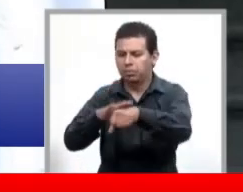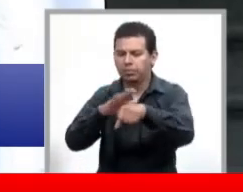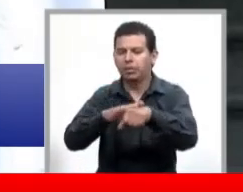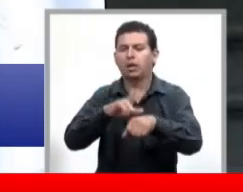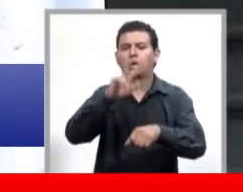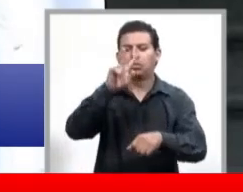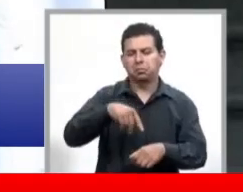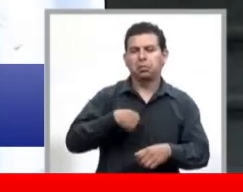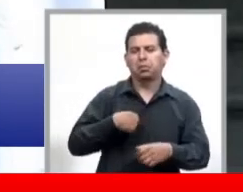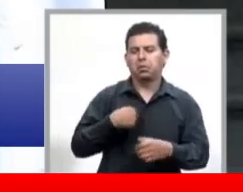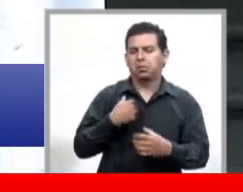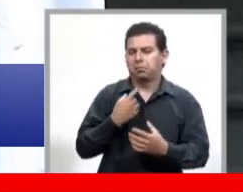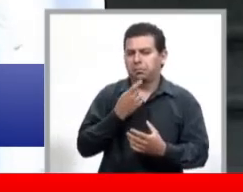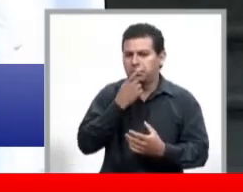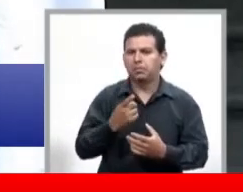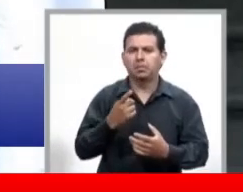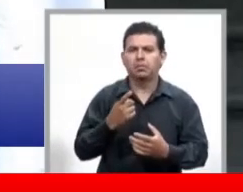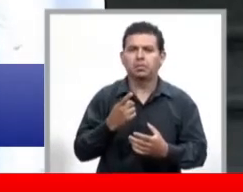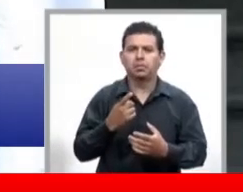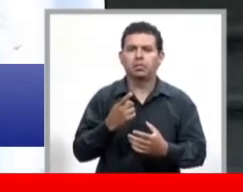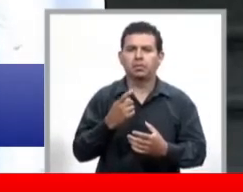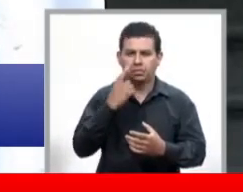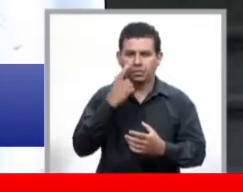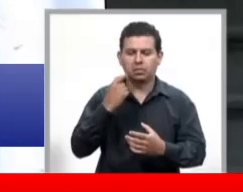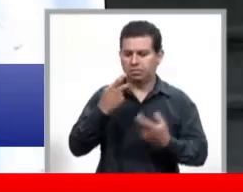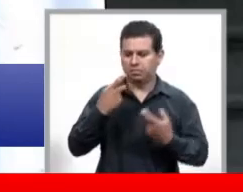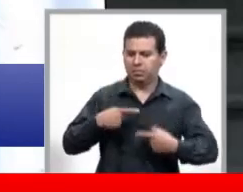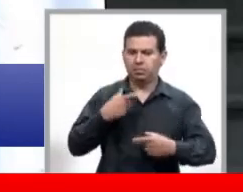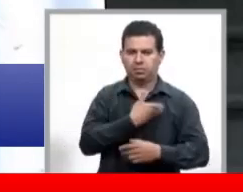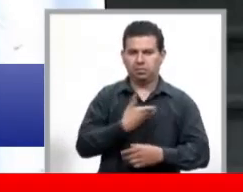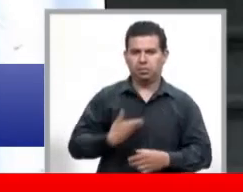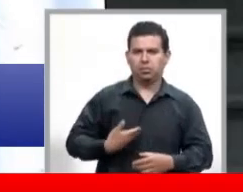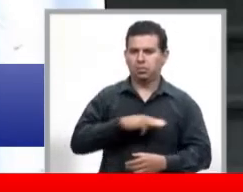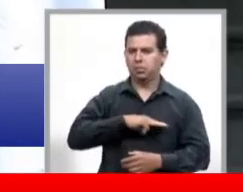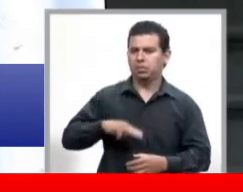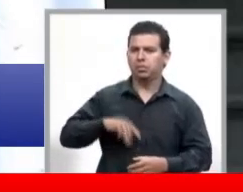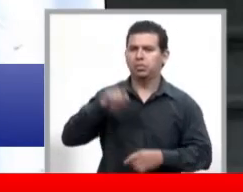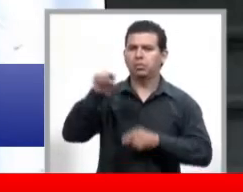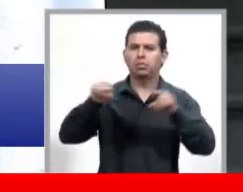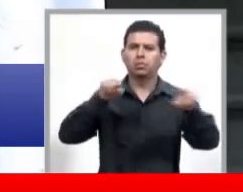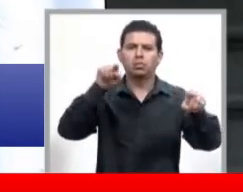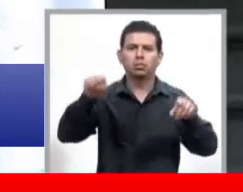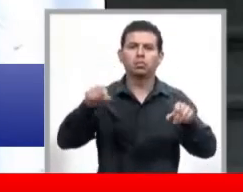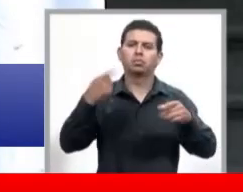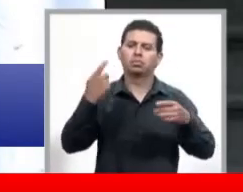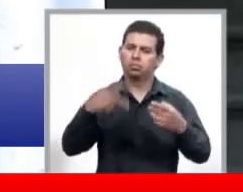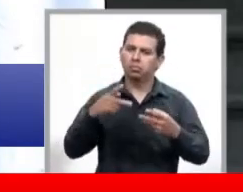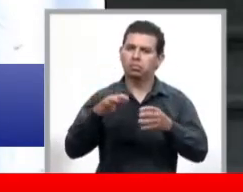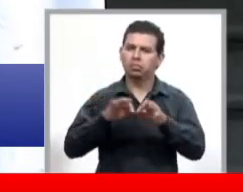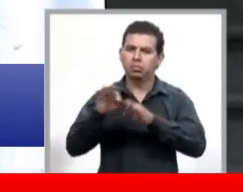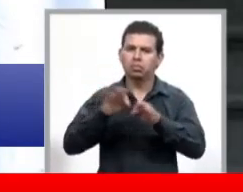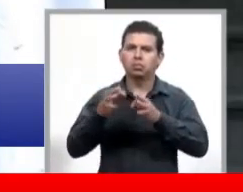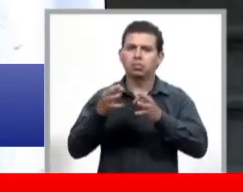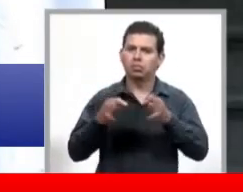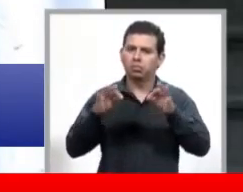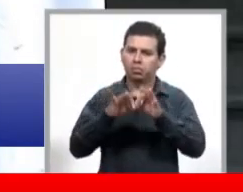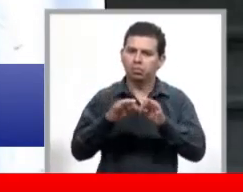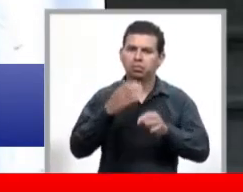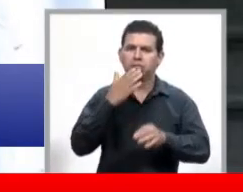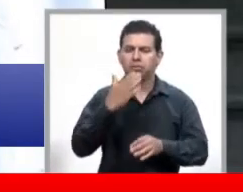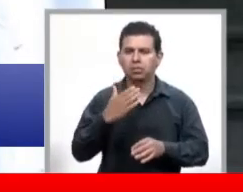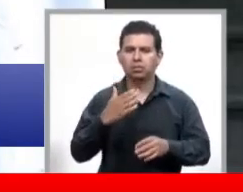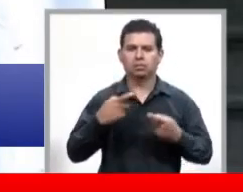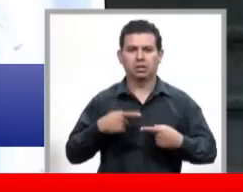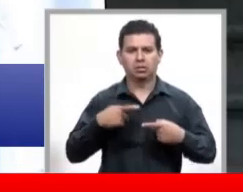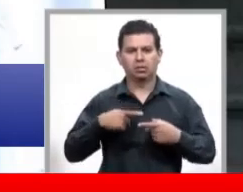reconocer a todos los presidentes y presidentes municipales, pero especialmente al protagonista de esta historia, que una vez más es el